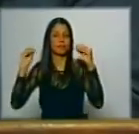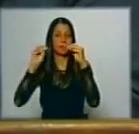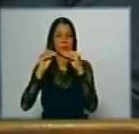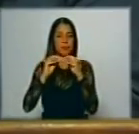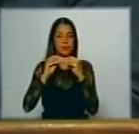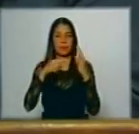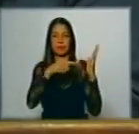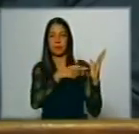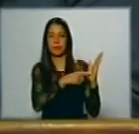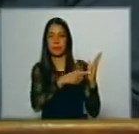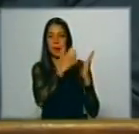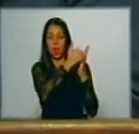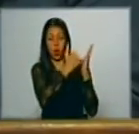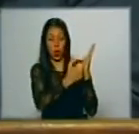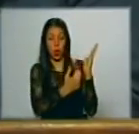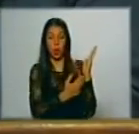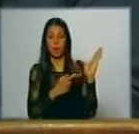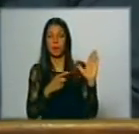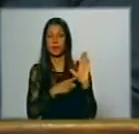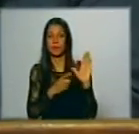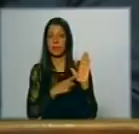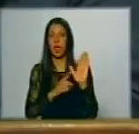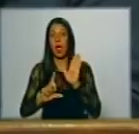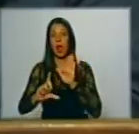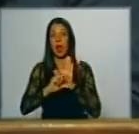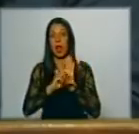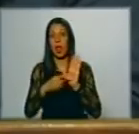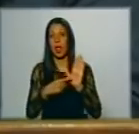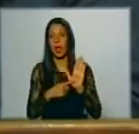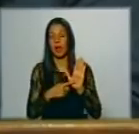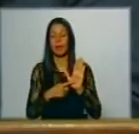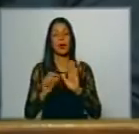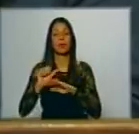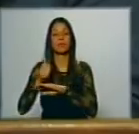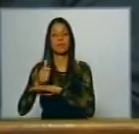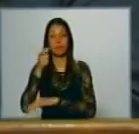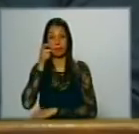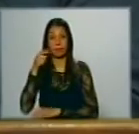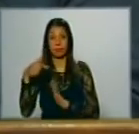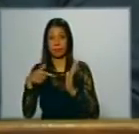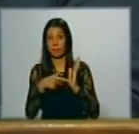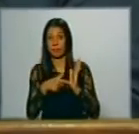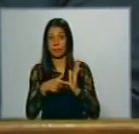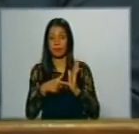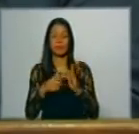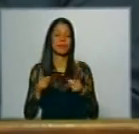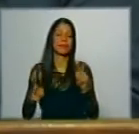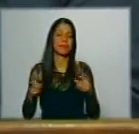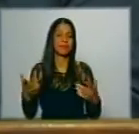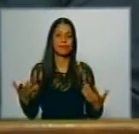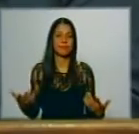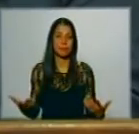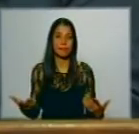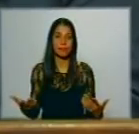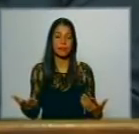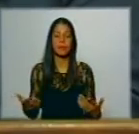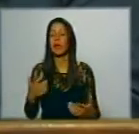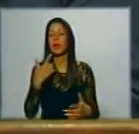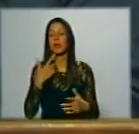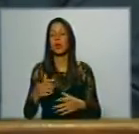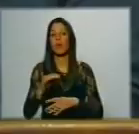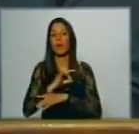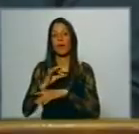las políticas y lineamientos establecidos por el órgano rector. A tal efecto, en ejercicio de